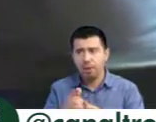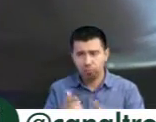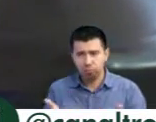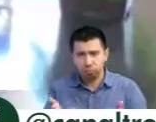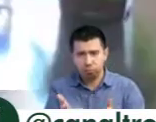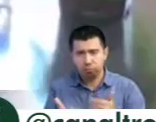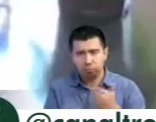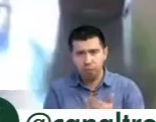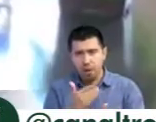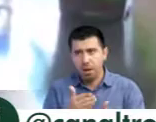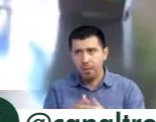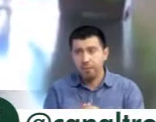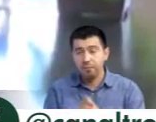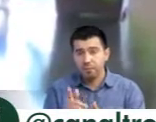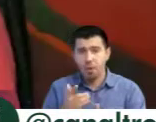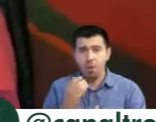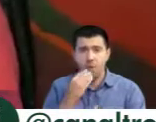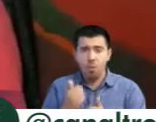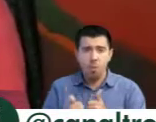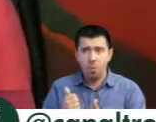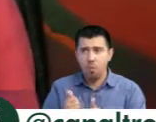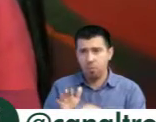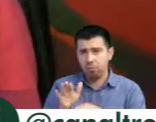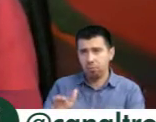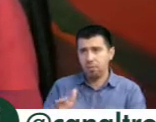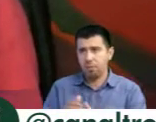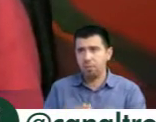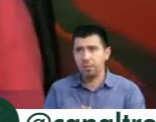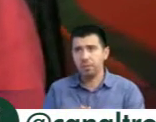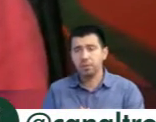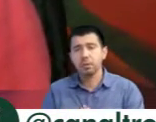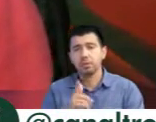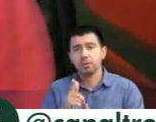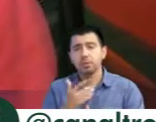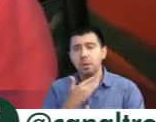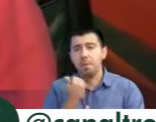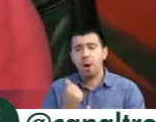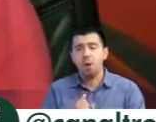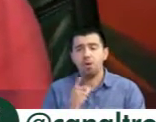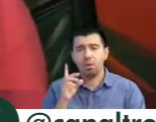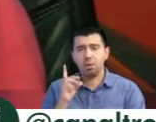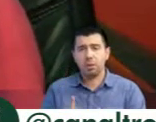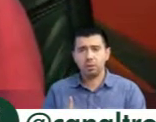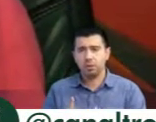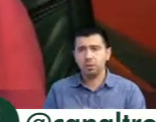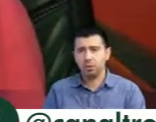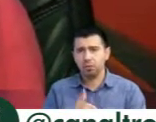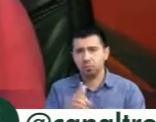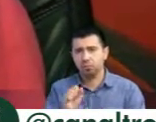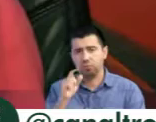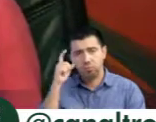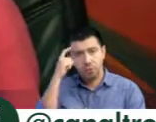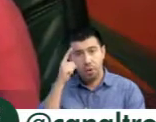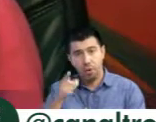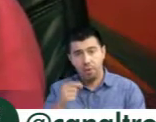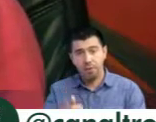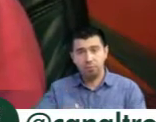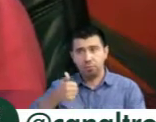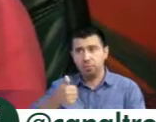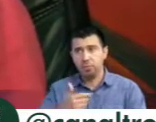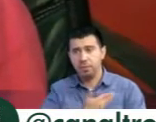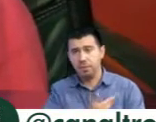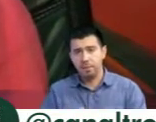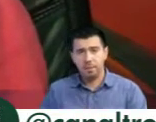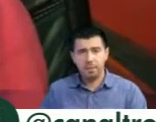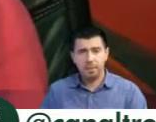Algunas reacciones a favor, obviamente. Considero que es la mejor decisión que toma el gobierno nacional en cabeza de nuestro